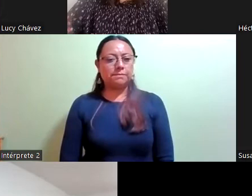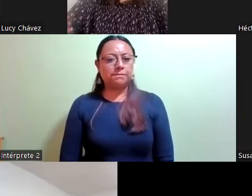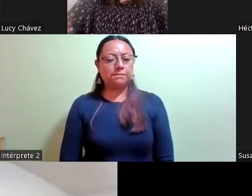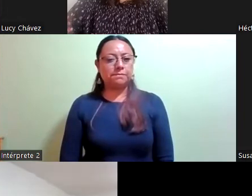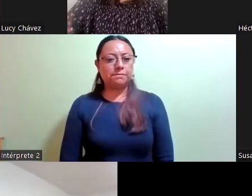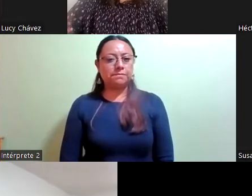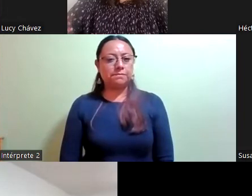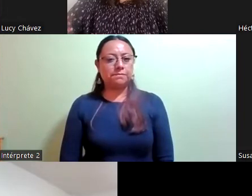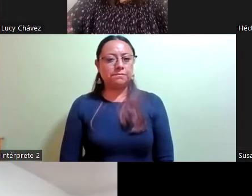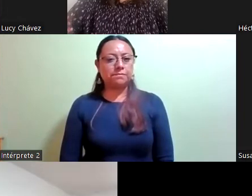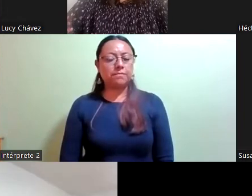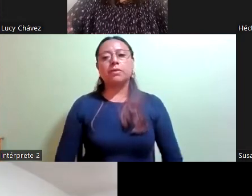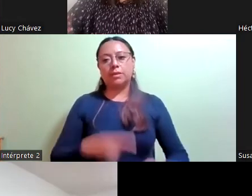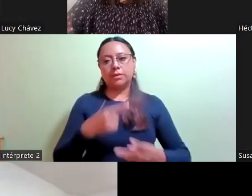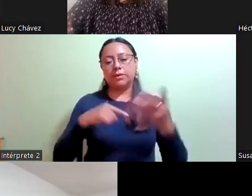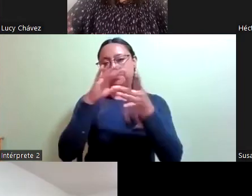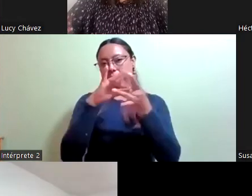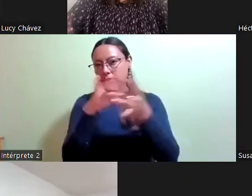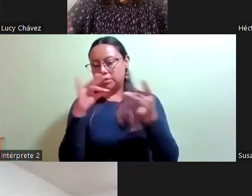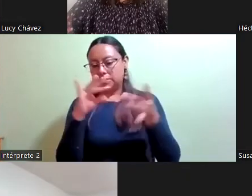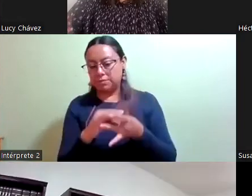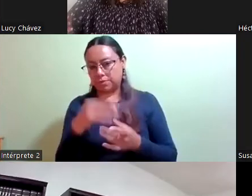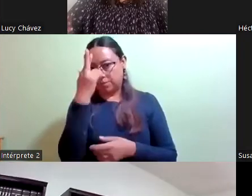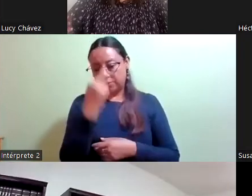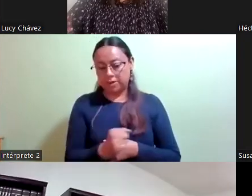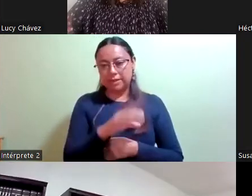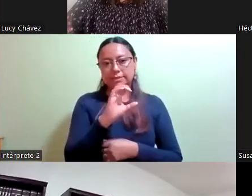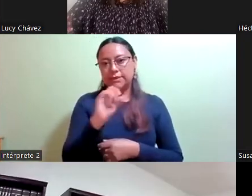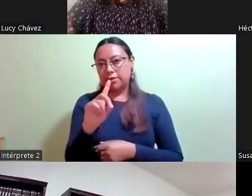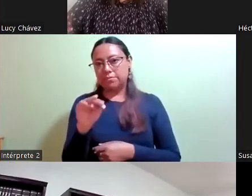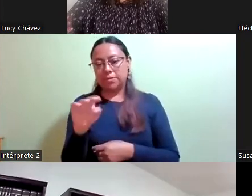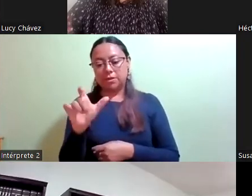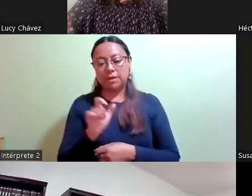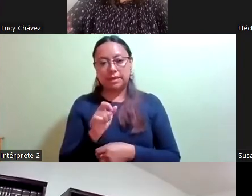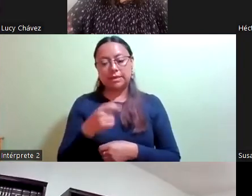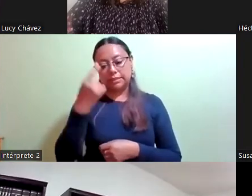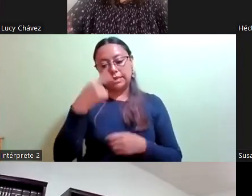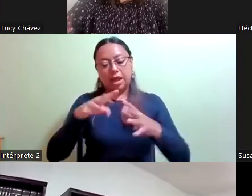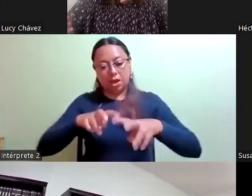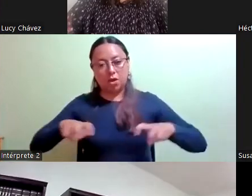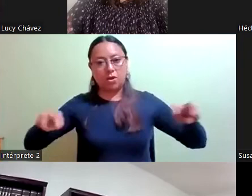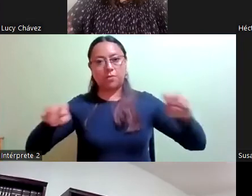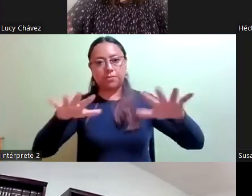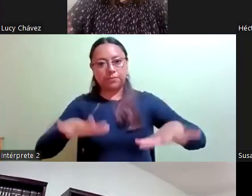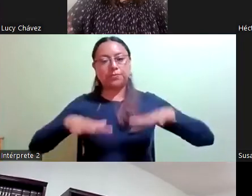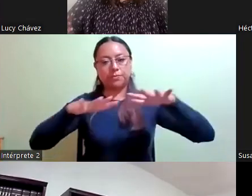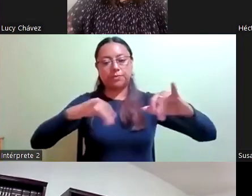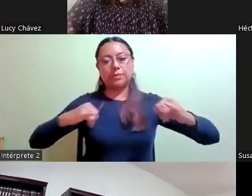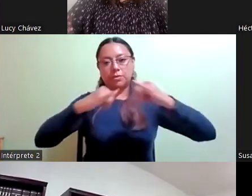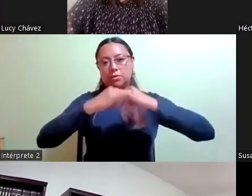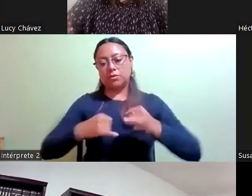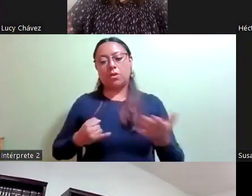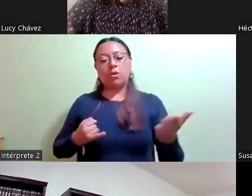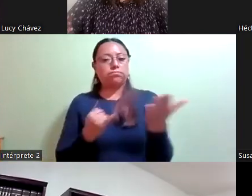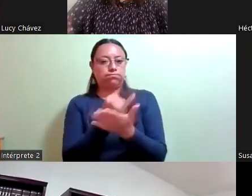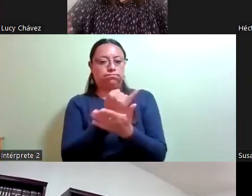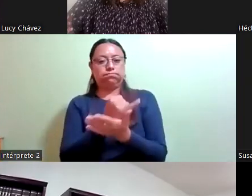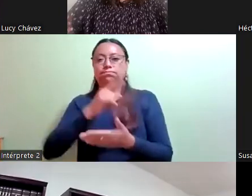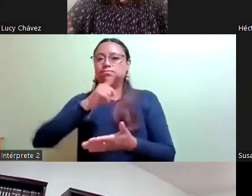enfatizando las causales de MX, en el cual el Pleno del Instituto resuelve revocar la respuesta emitida por esta